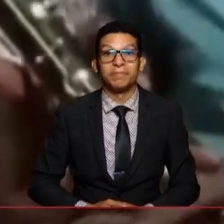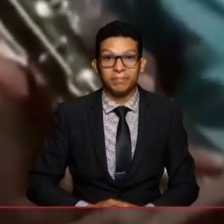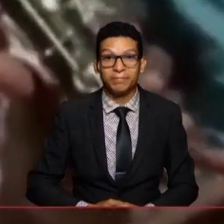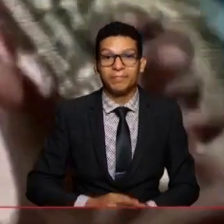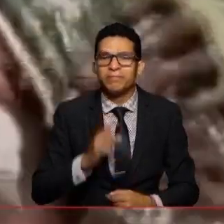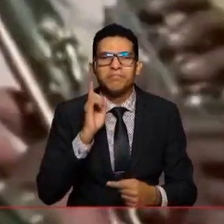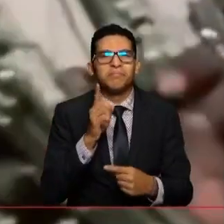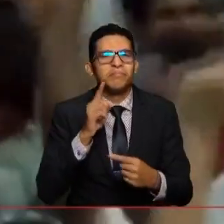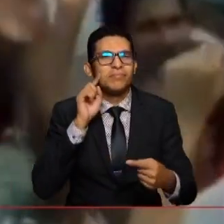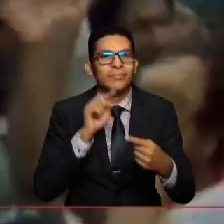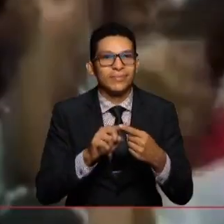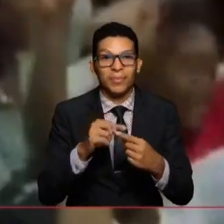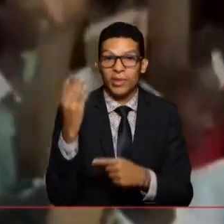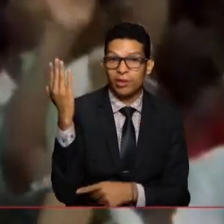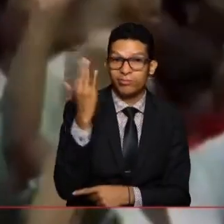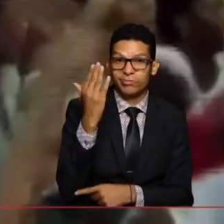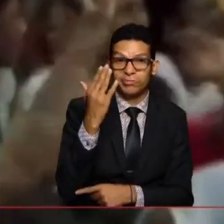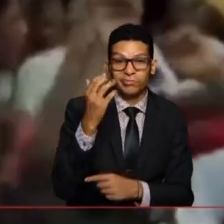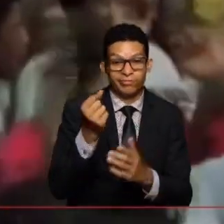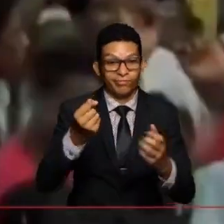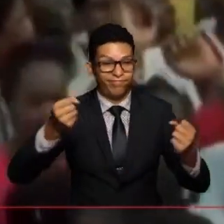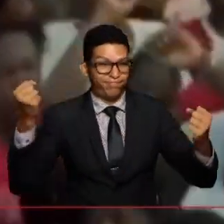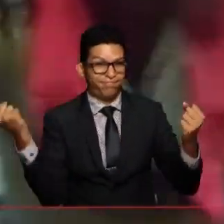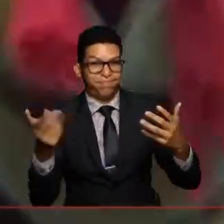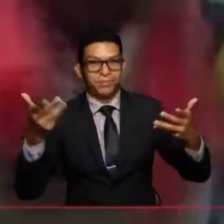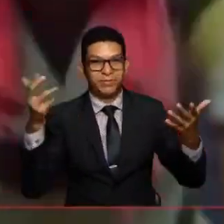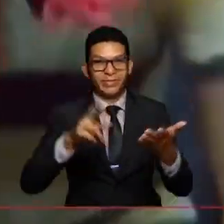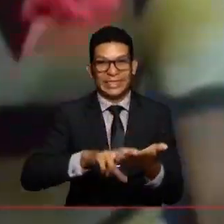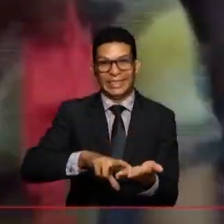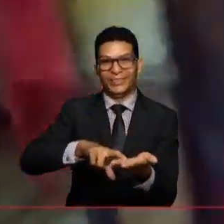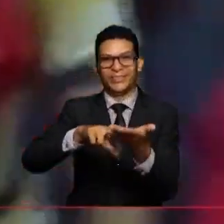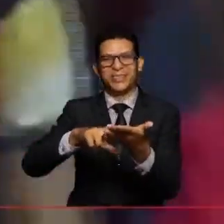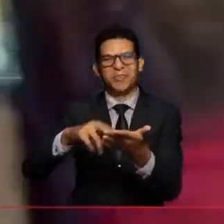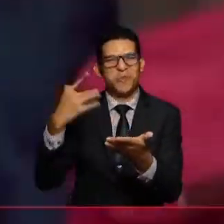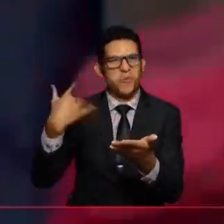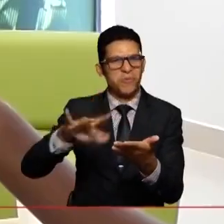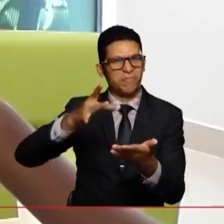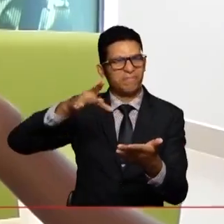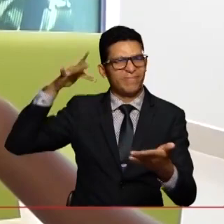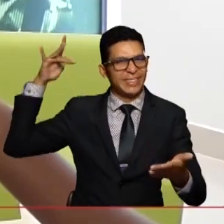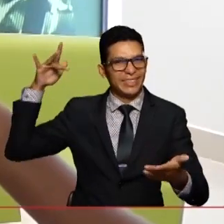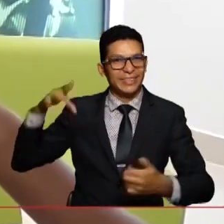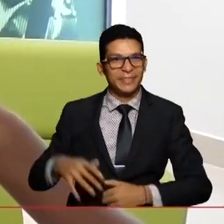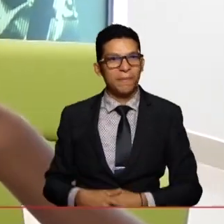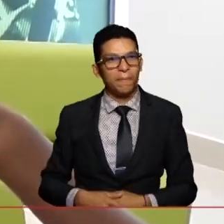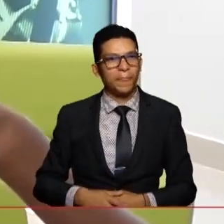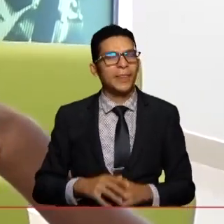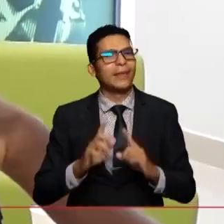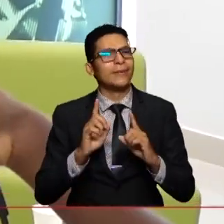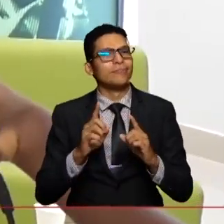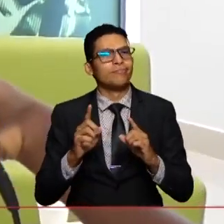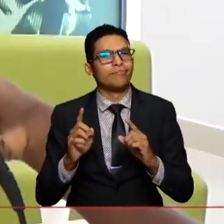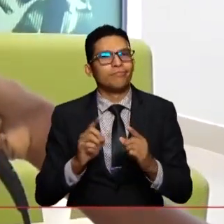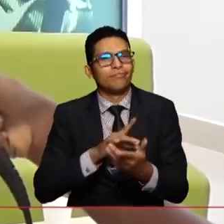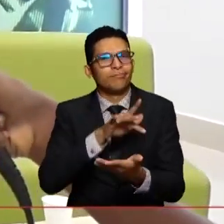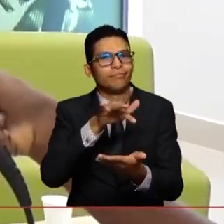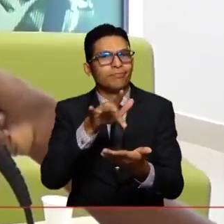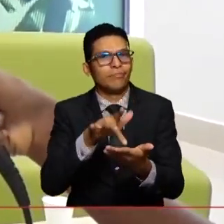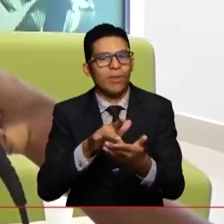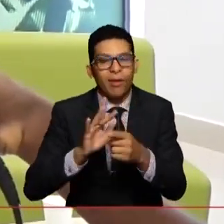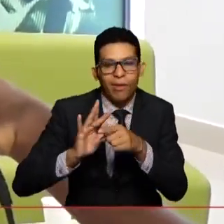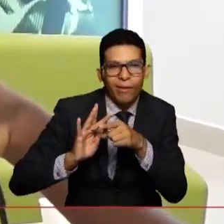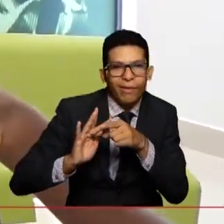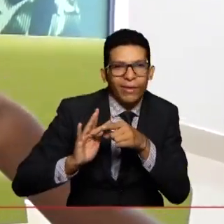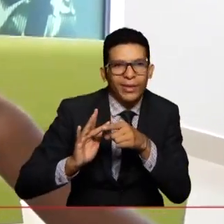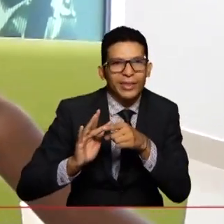Se trata de una producción que revivió la magia de este encuentro en todo su esplendor. Llegar a vivir o a estar de